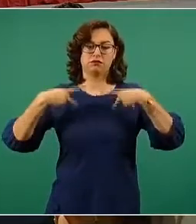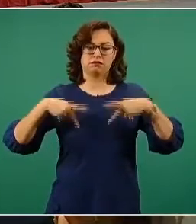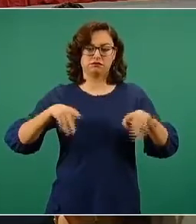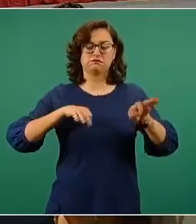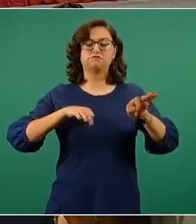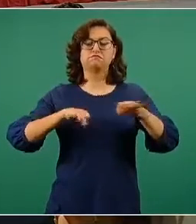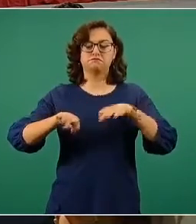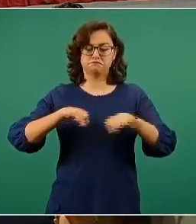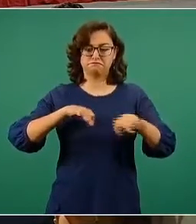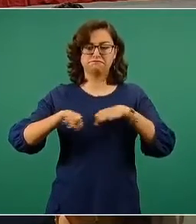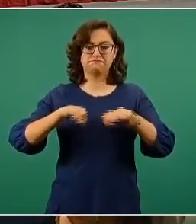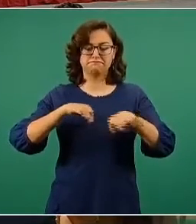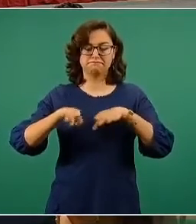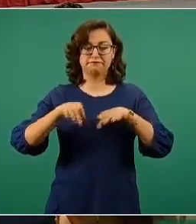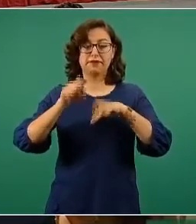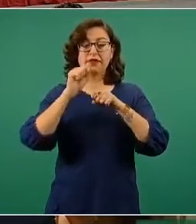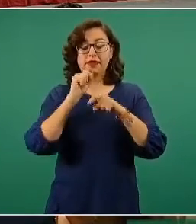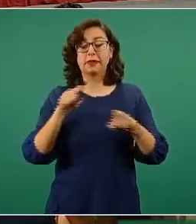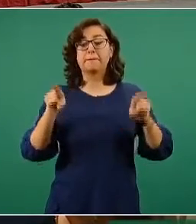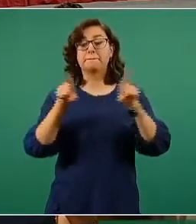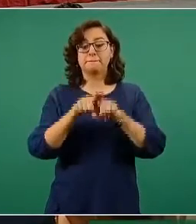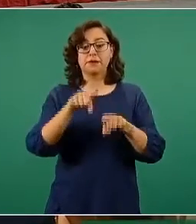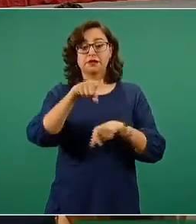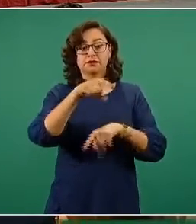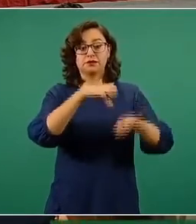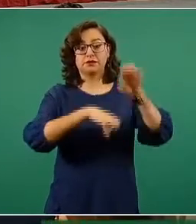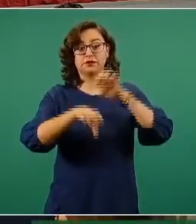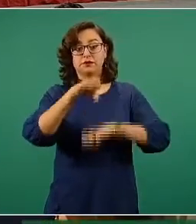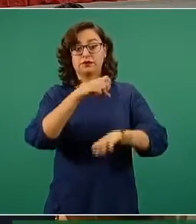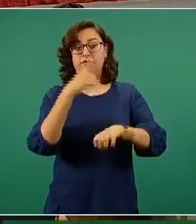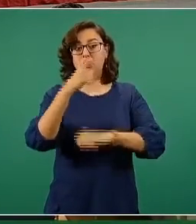También sobre el reparto de utilidades.